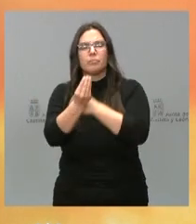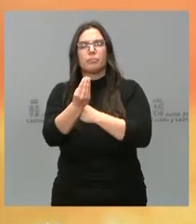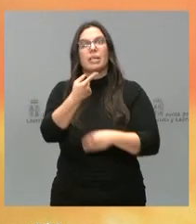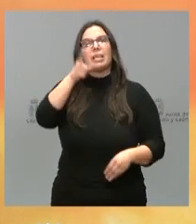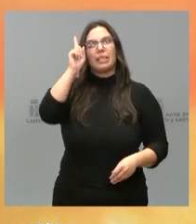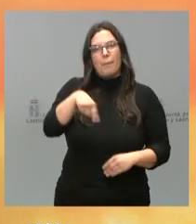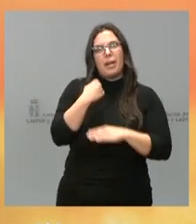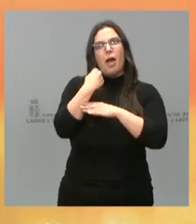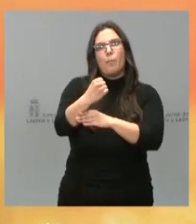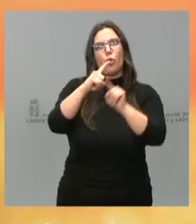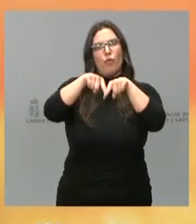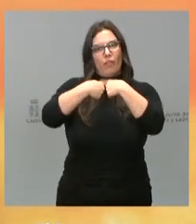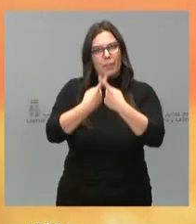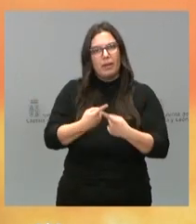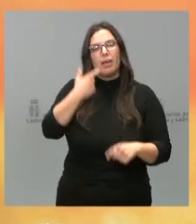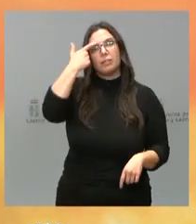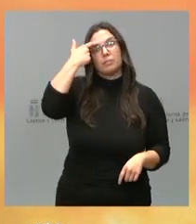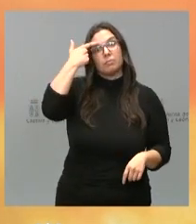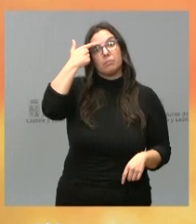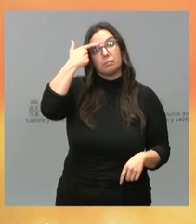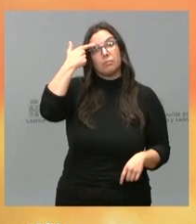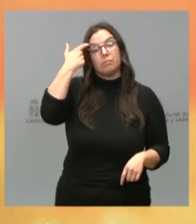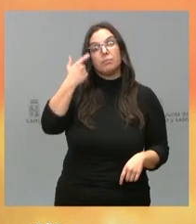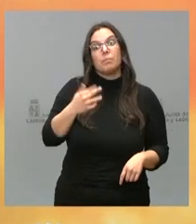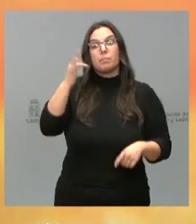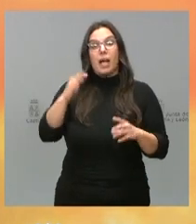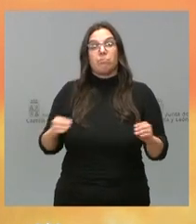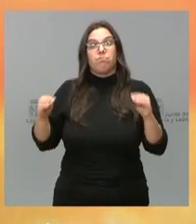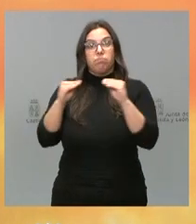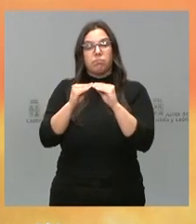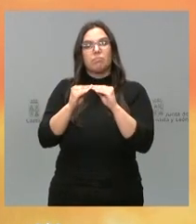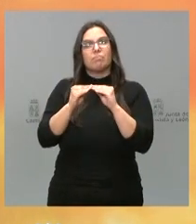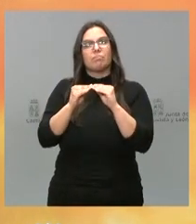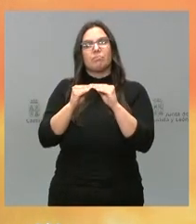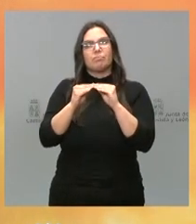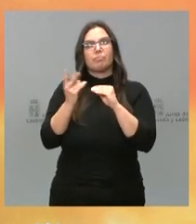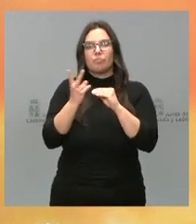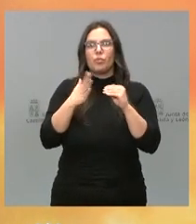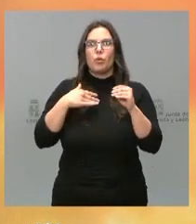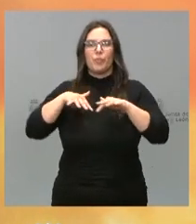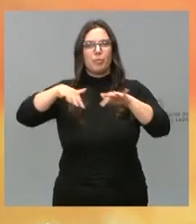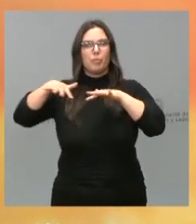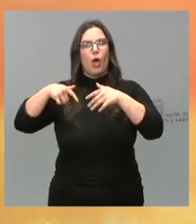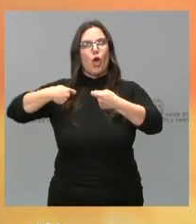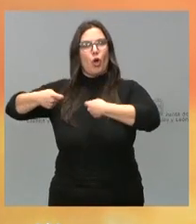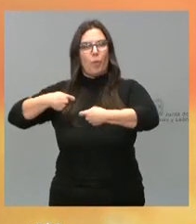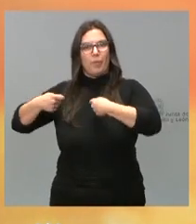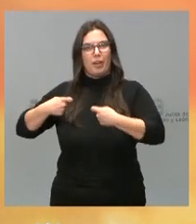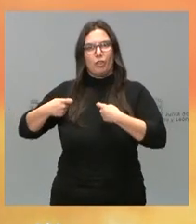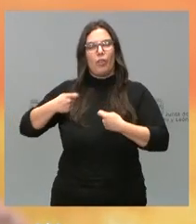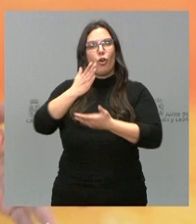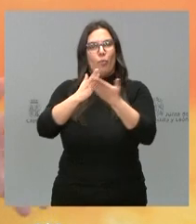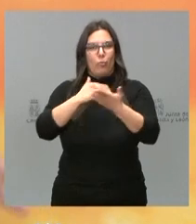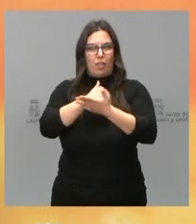de apoyo a las familias y hacerlo compatible con la dinamización comercial de nuestra comunidad